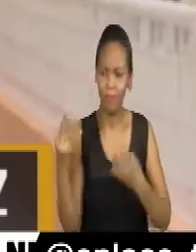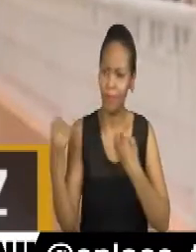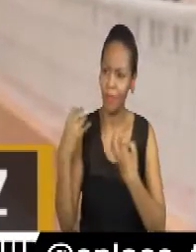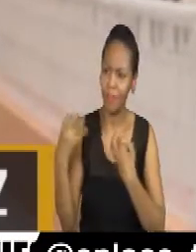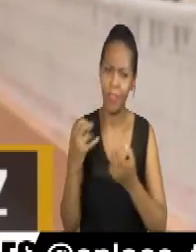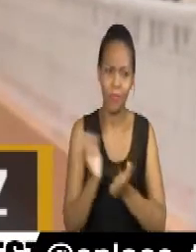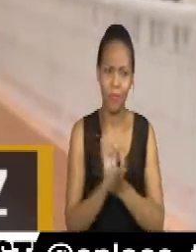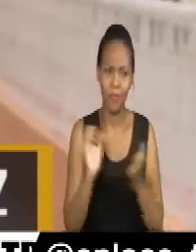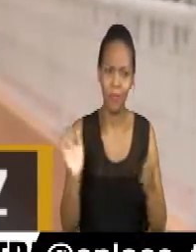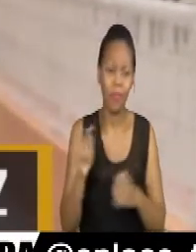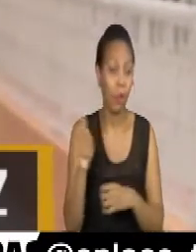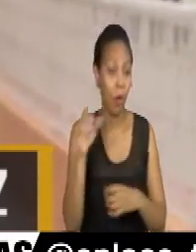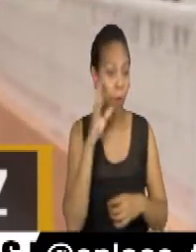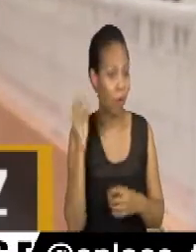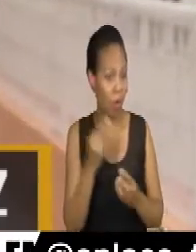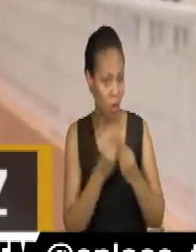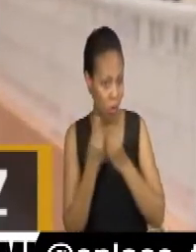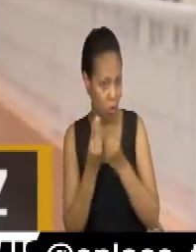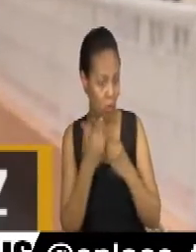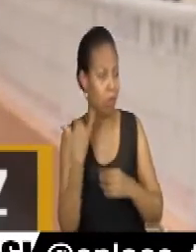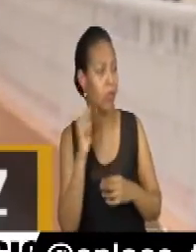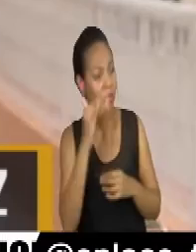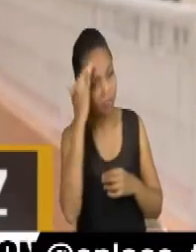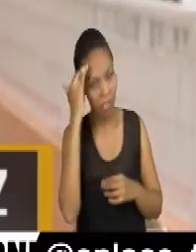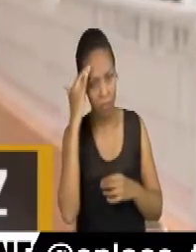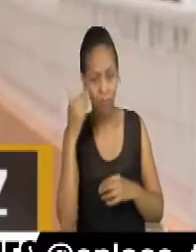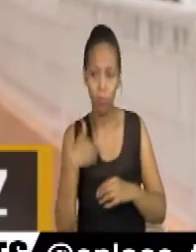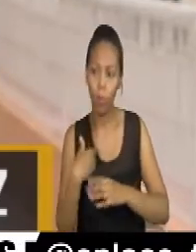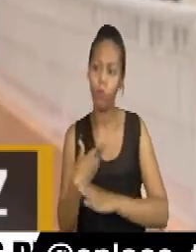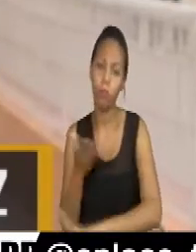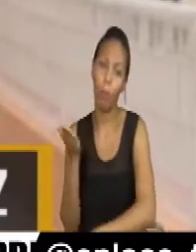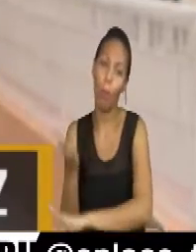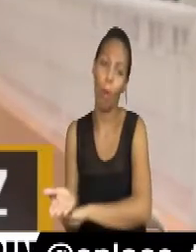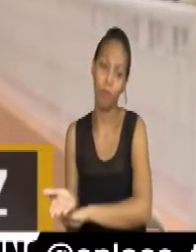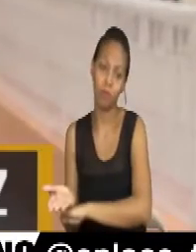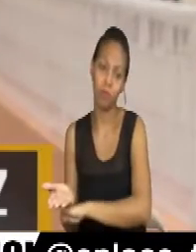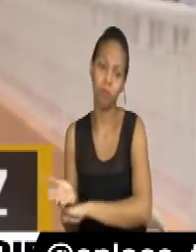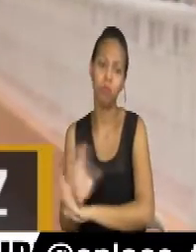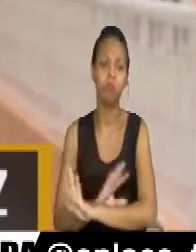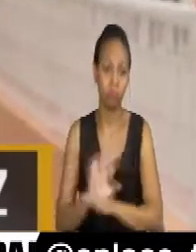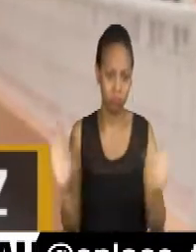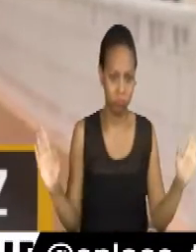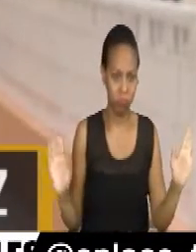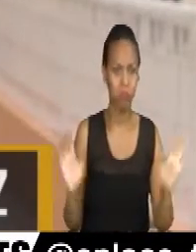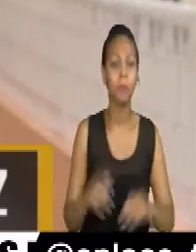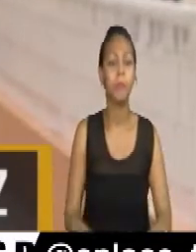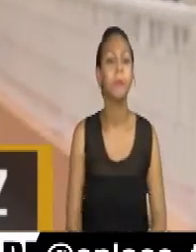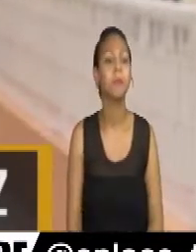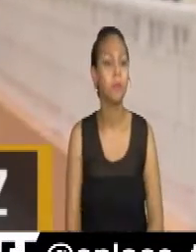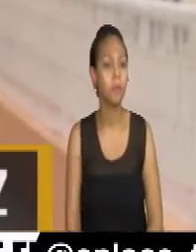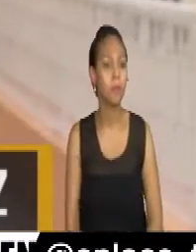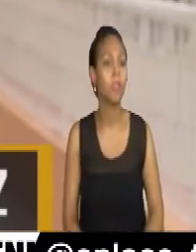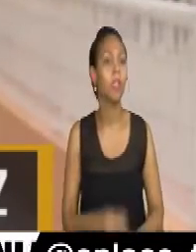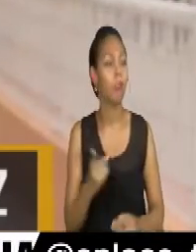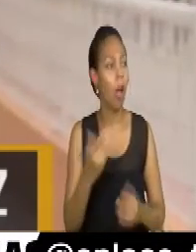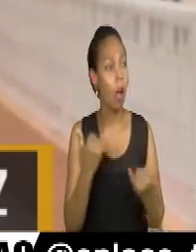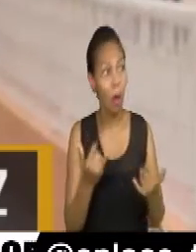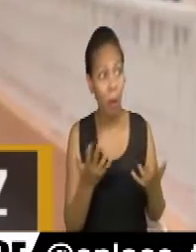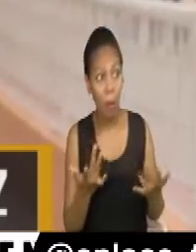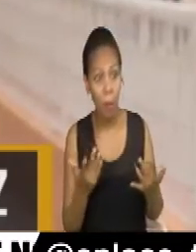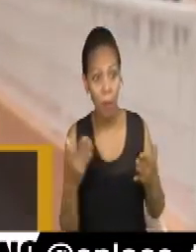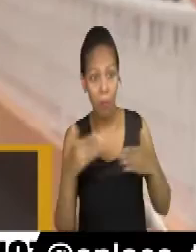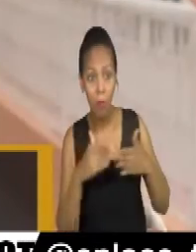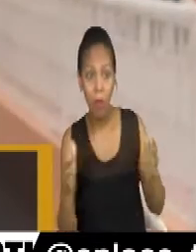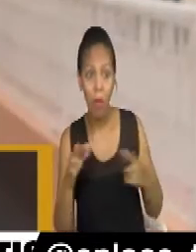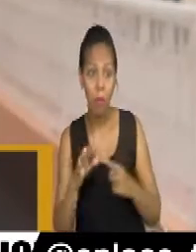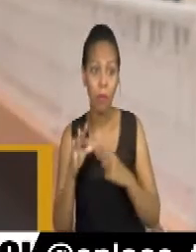El concejal Yasser Cruz hace la propuesta de que entonces se haga una sesión abierta y especial. ¿Por